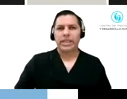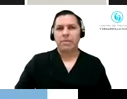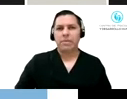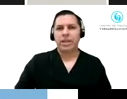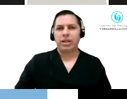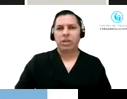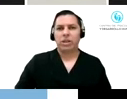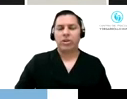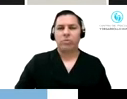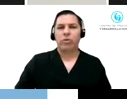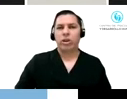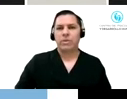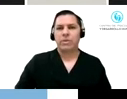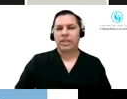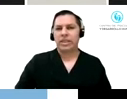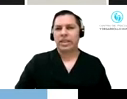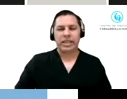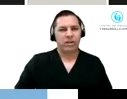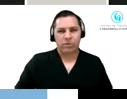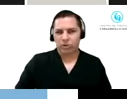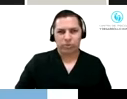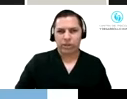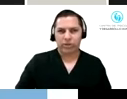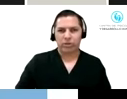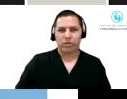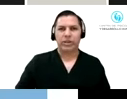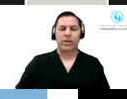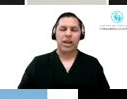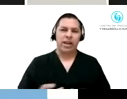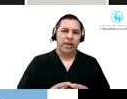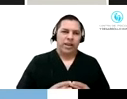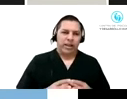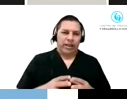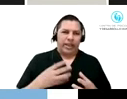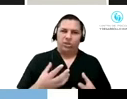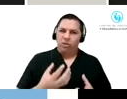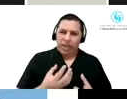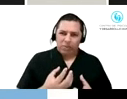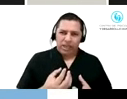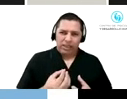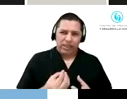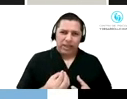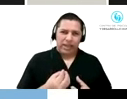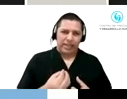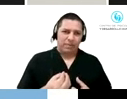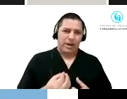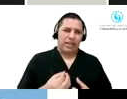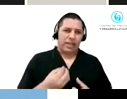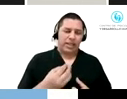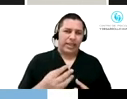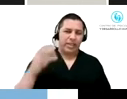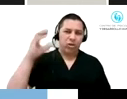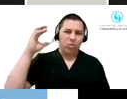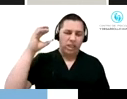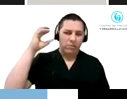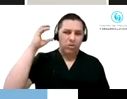Y si la mamá es adulta mayor, puede invertirse el criterio, por supuesto, Mauricio. Entonces, lo que queremos dar a entender acá en esta parte